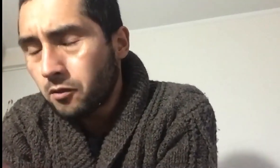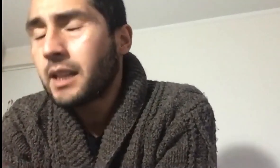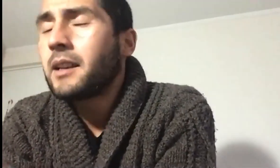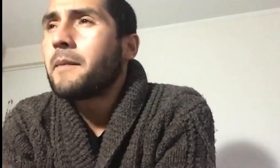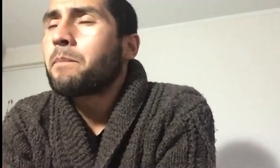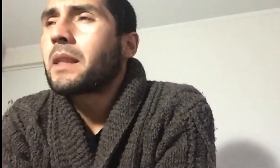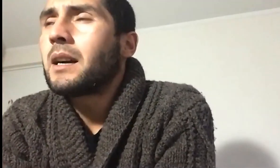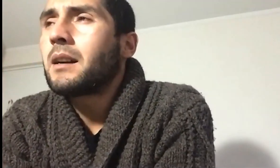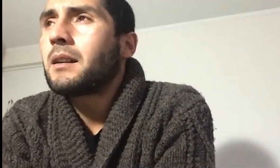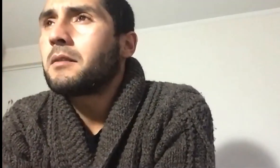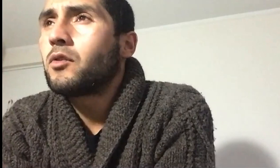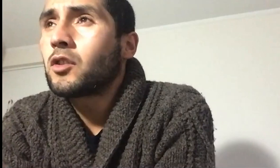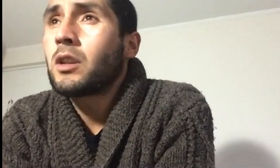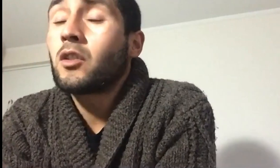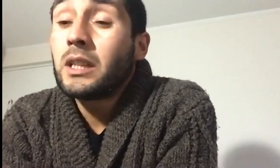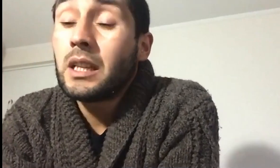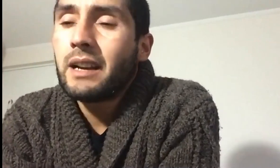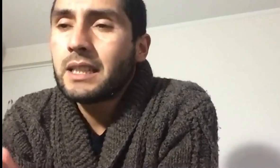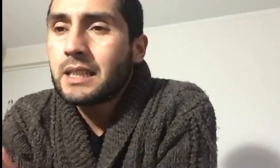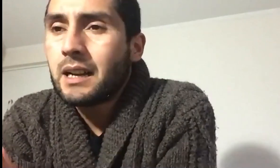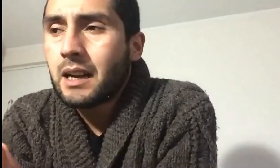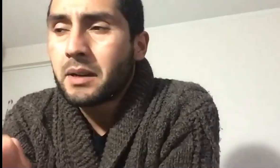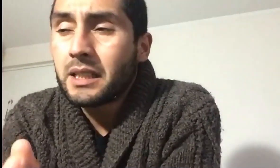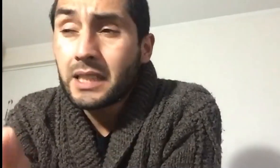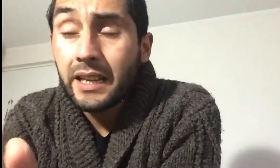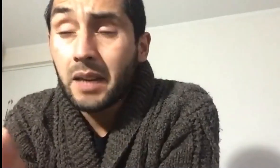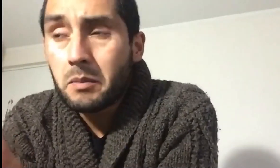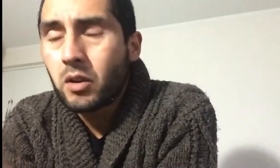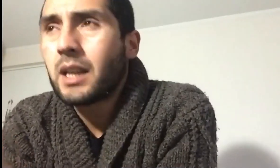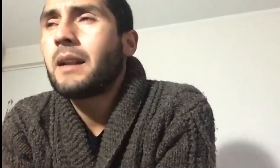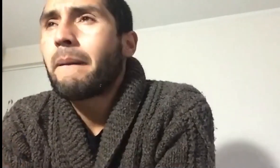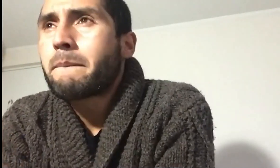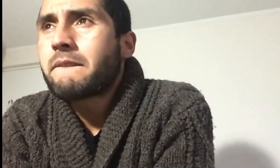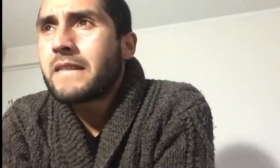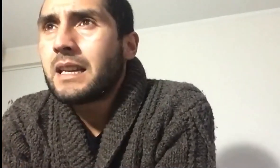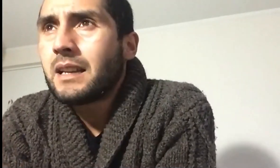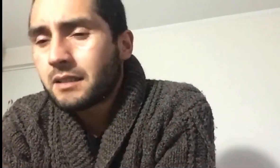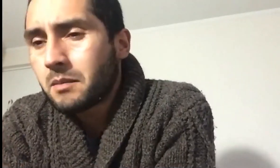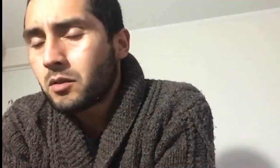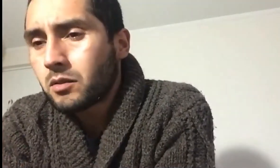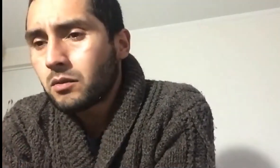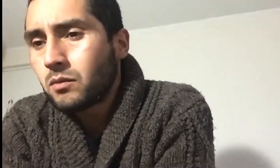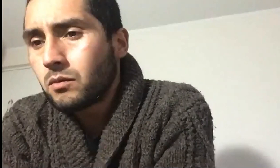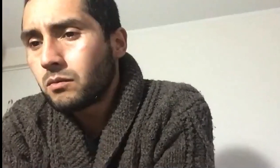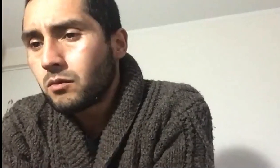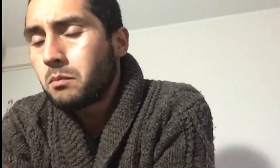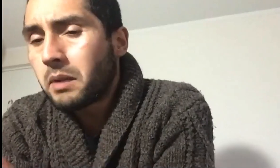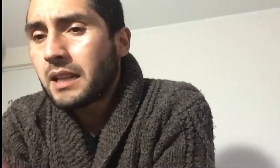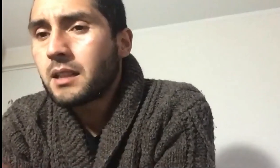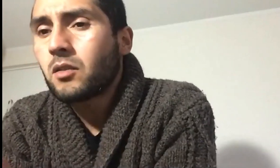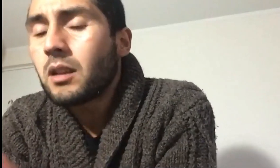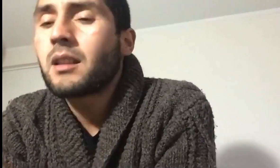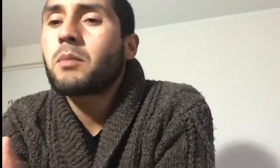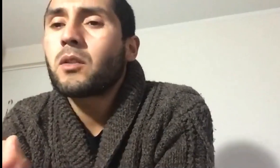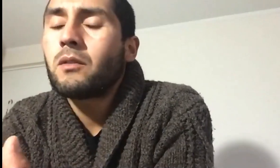minutos sobre funciones cognitivas, ¿ya? Aprendizaje y memoria, y hacemos un